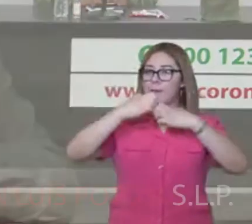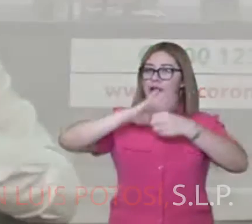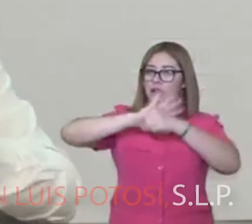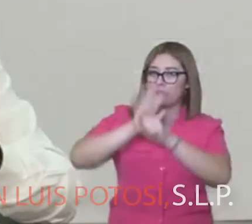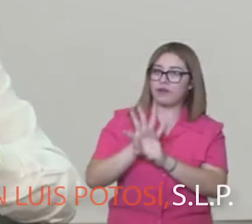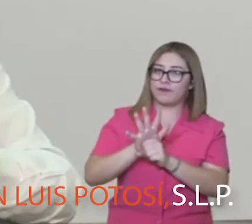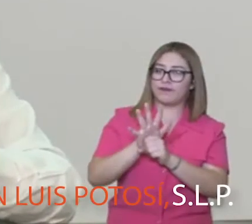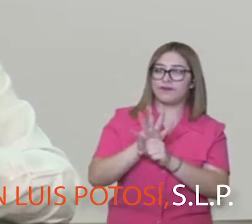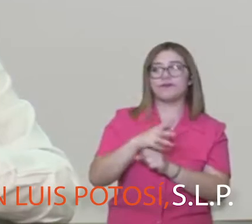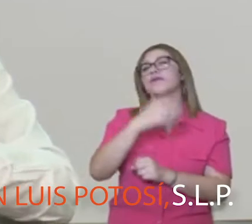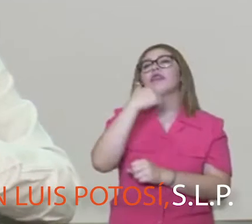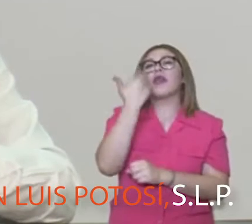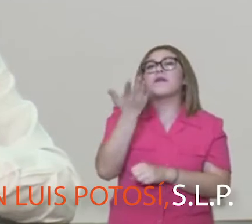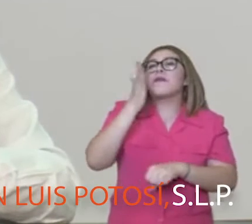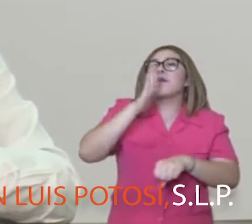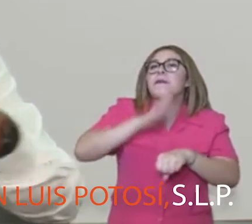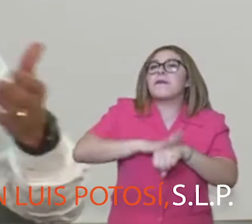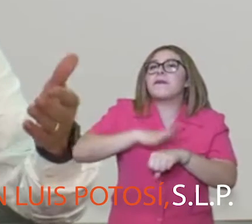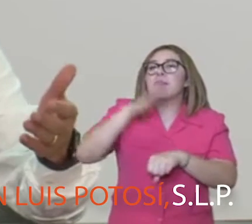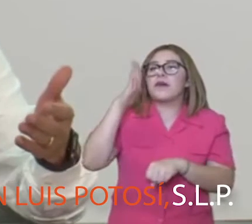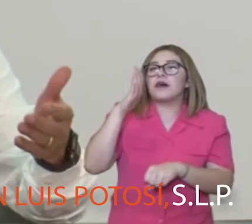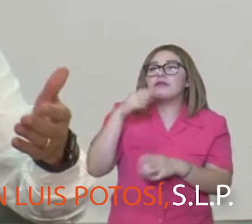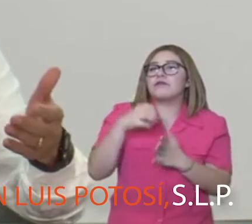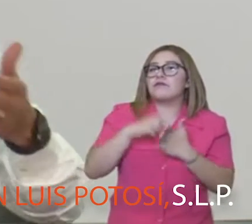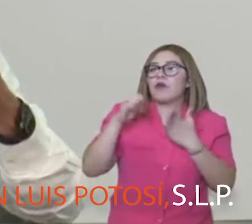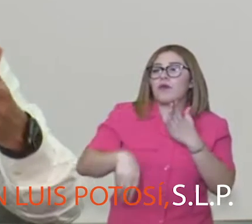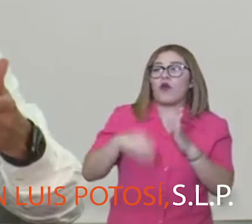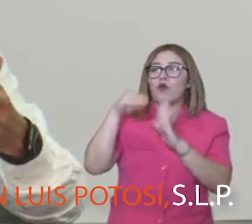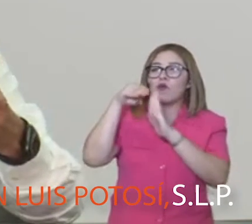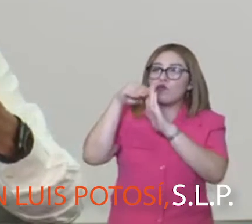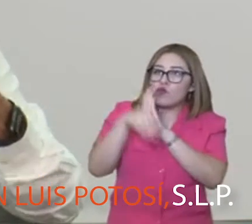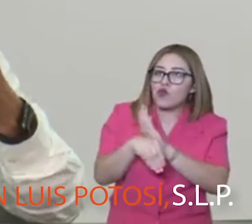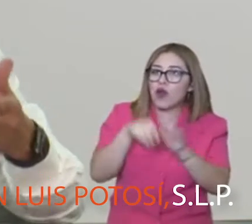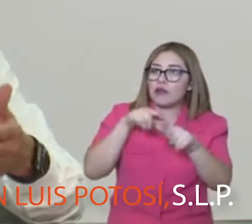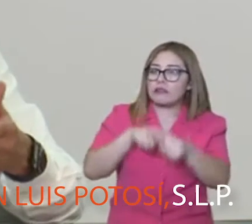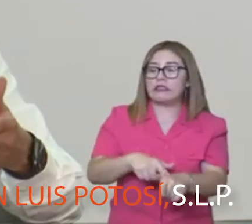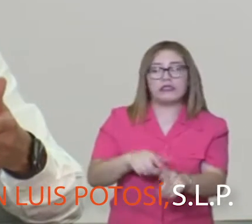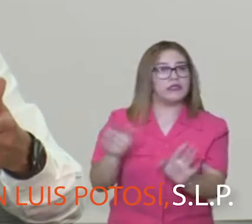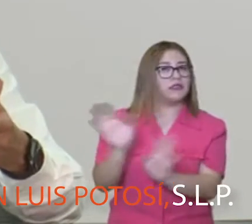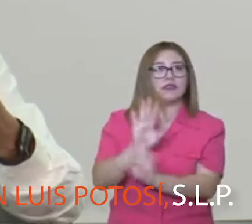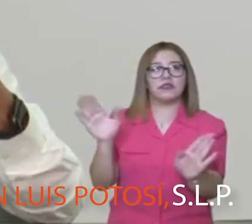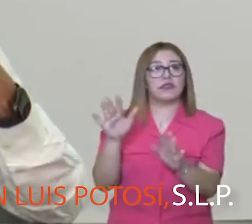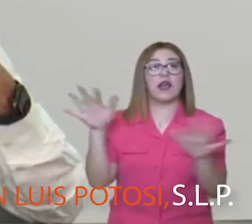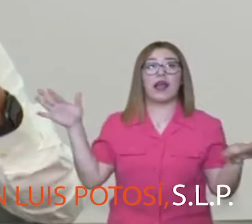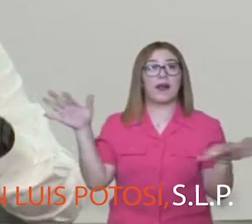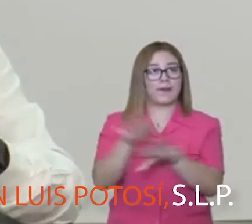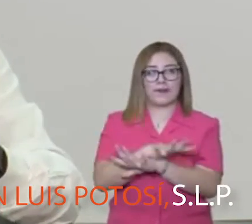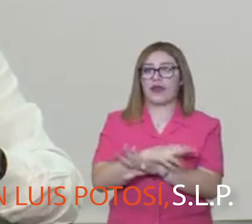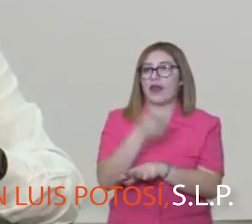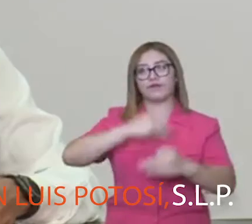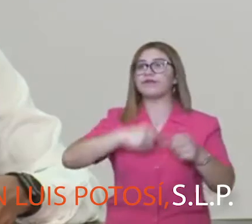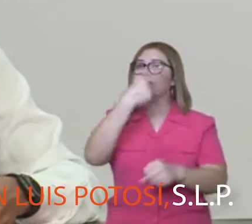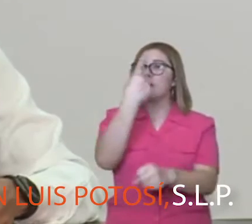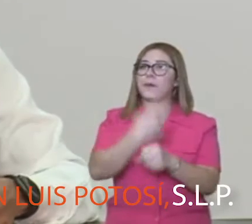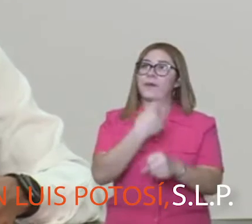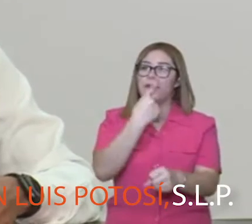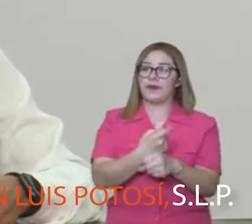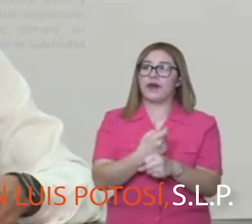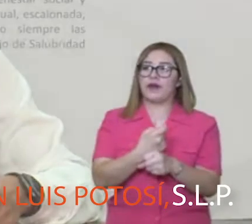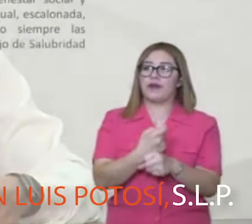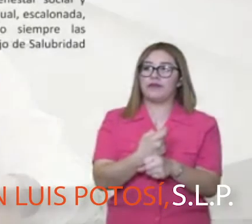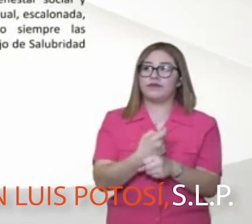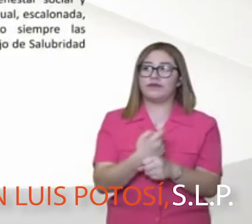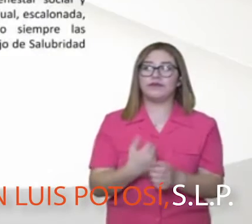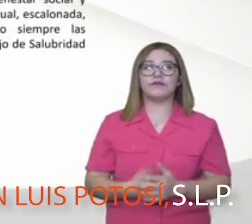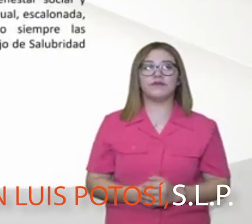laboral en esas tres actividades que se consideran ya esenciales, pero bajo estrictos protocolos sanitarios. Hacemos